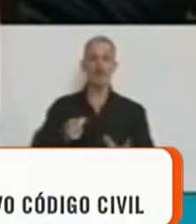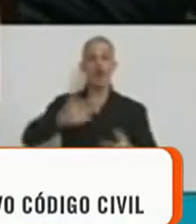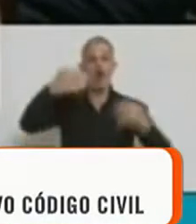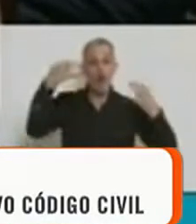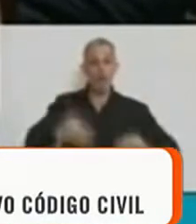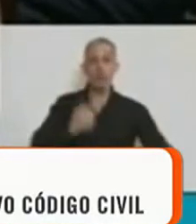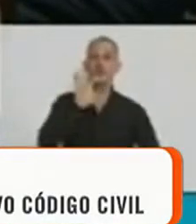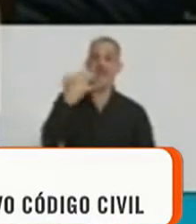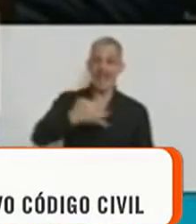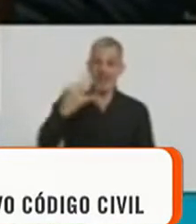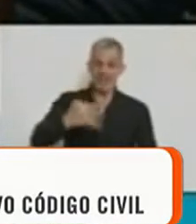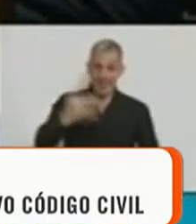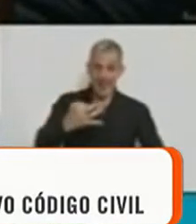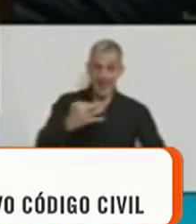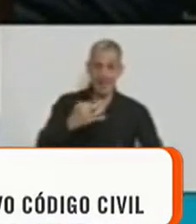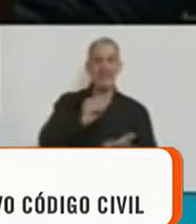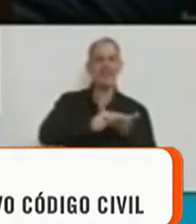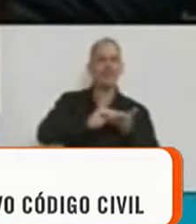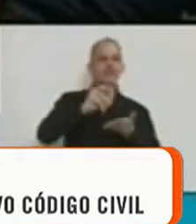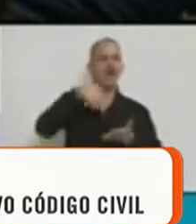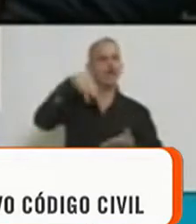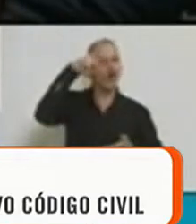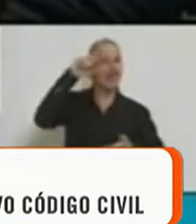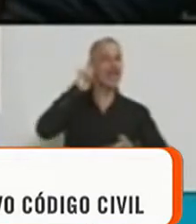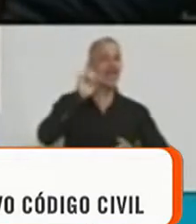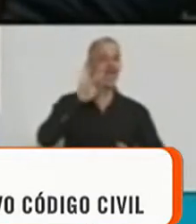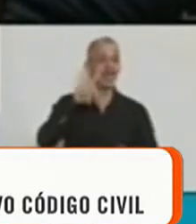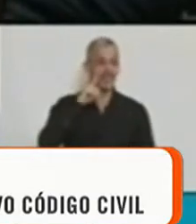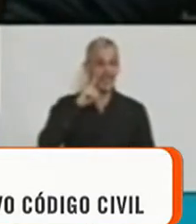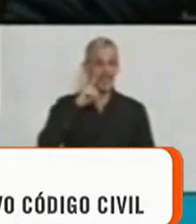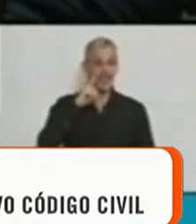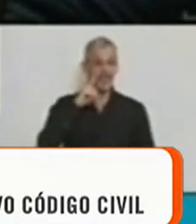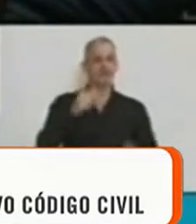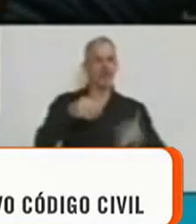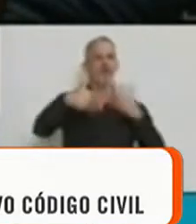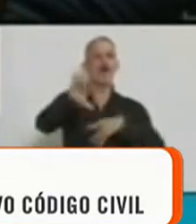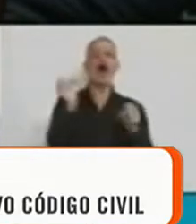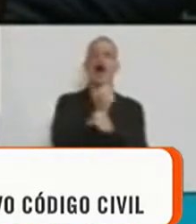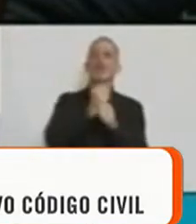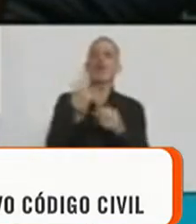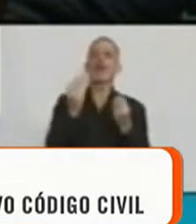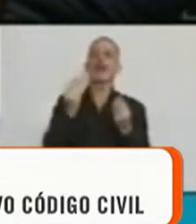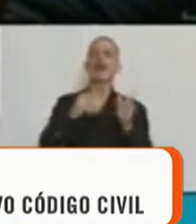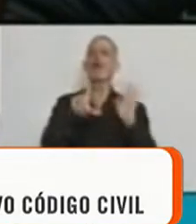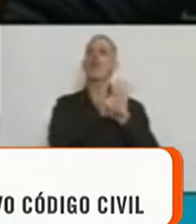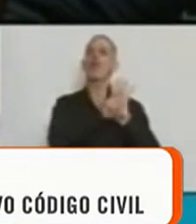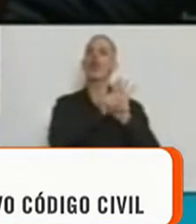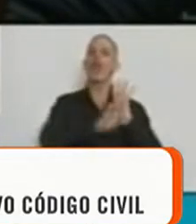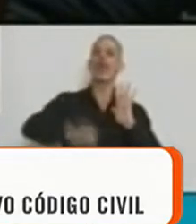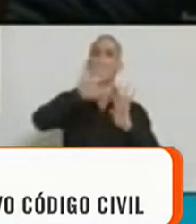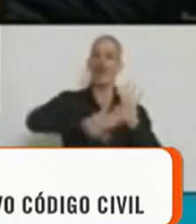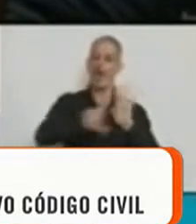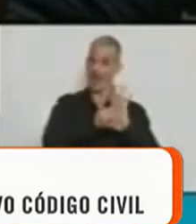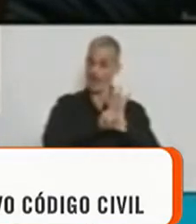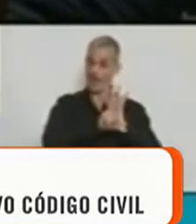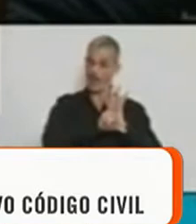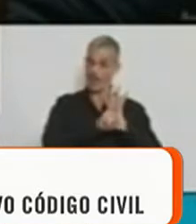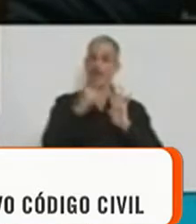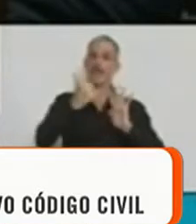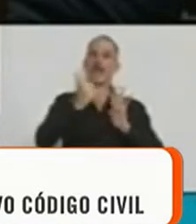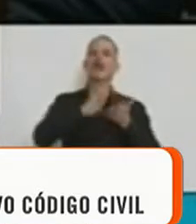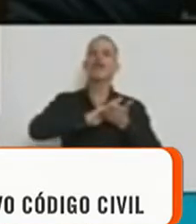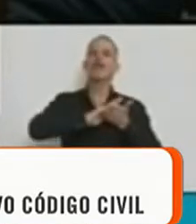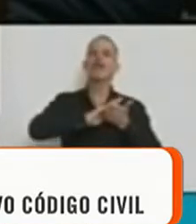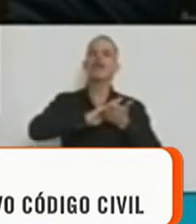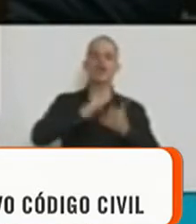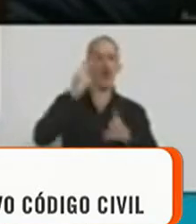rigor de verdad, diputado Negri, vamos a aprobar una ley que tiene